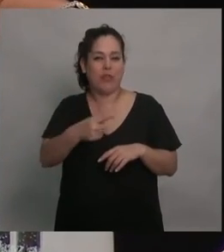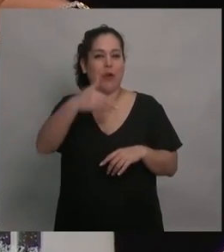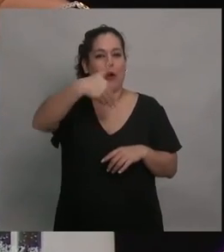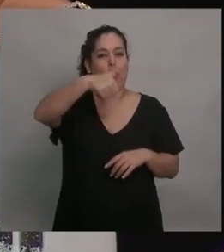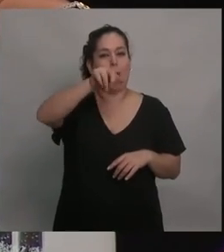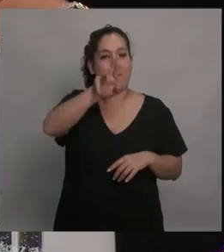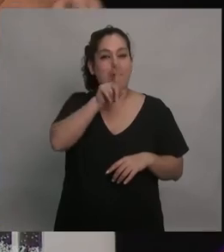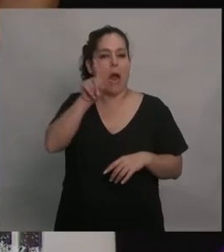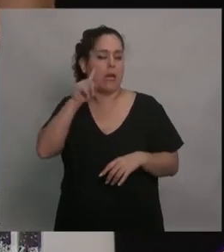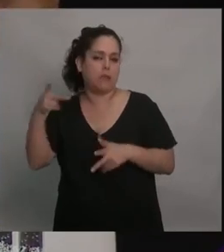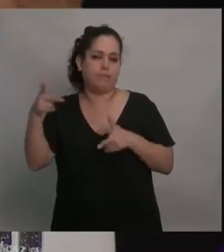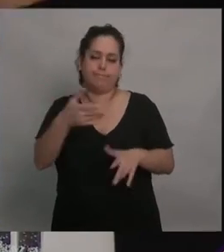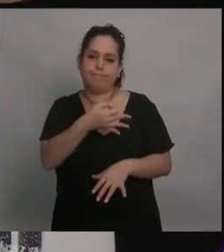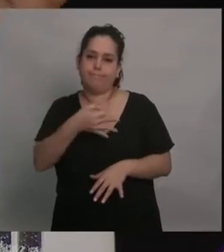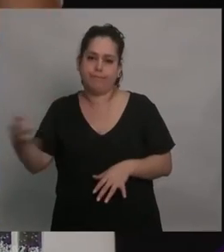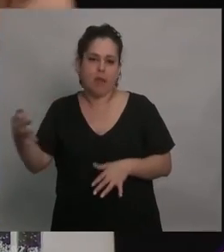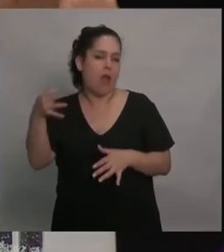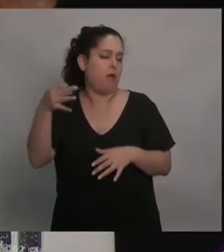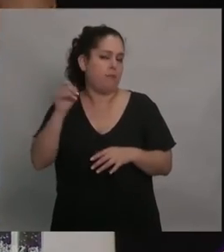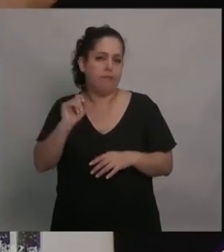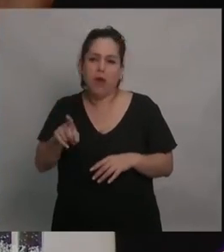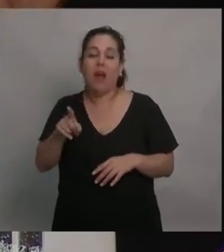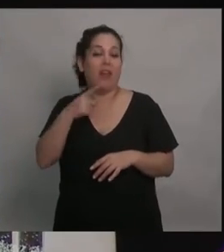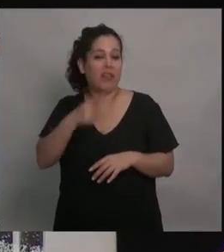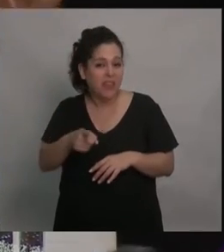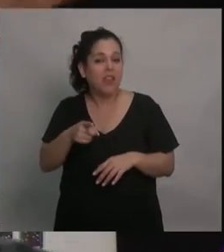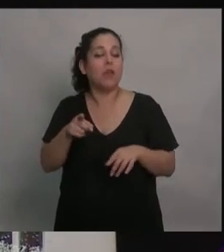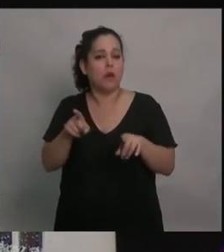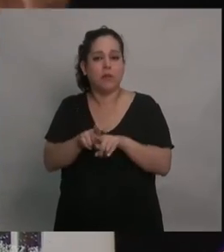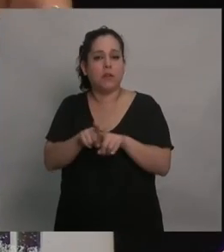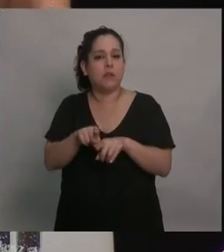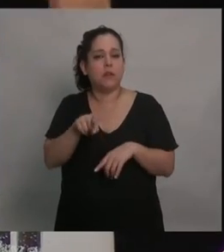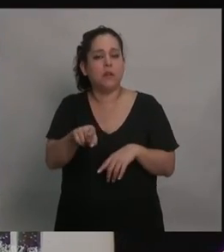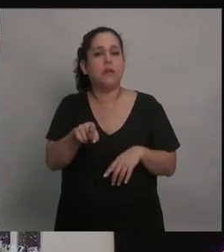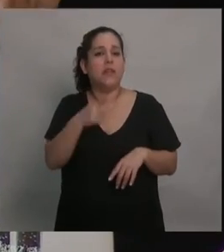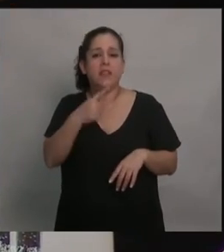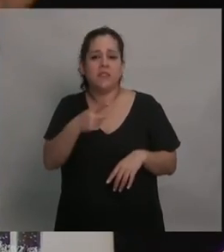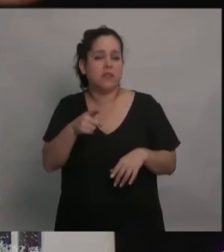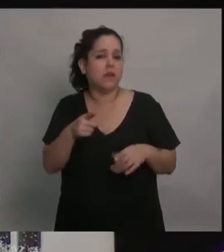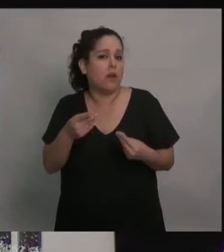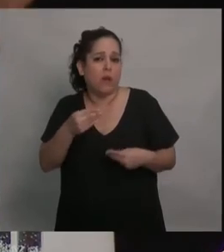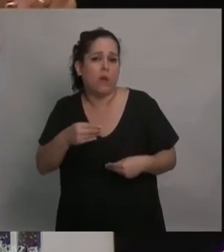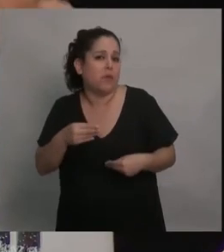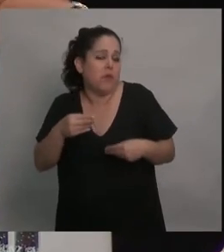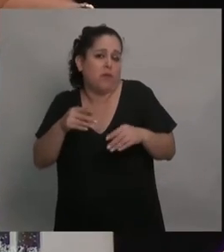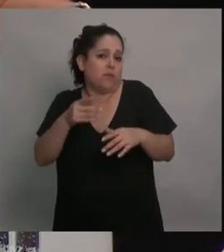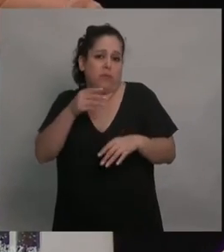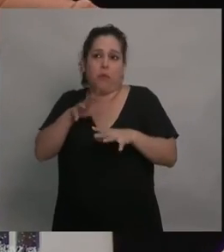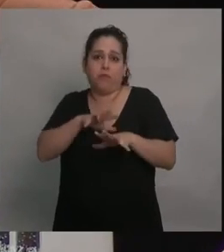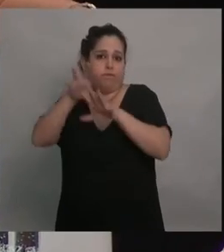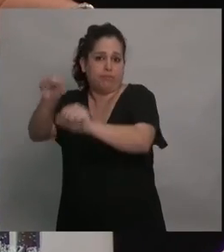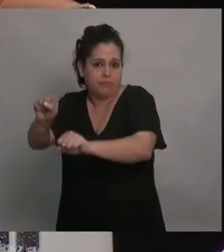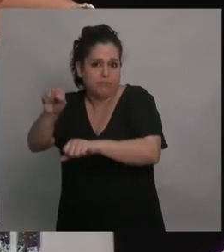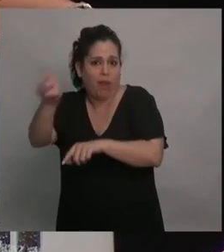Martí, el autor intelectual del asalto al cuartel Moncada, que fue el motor pequeño que echó a